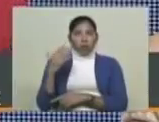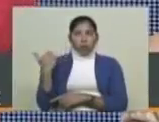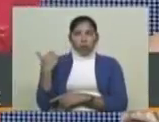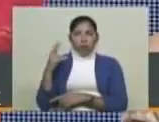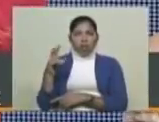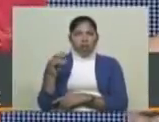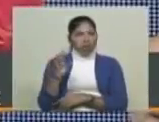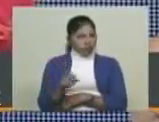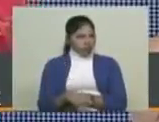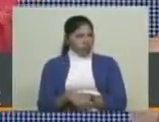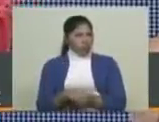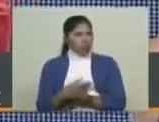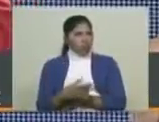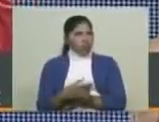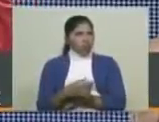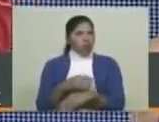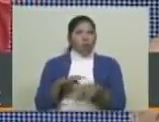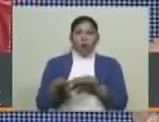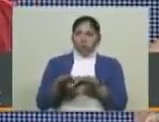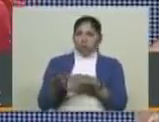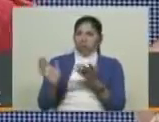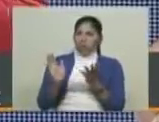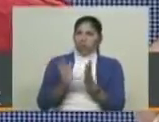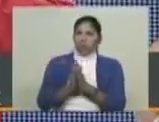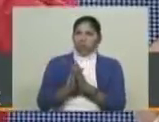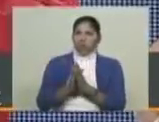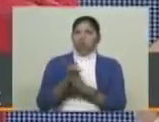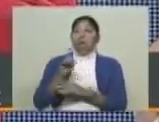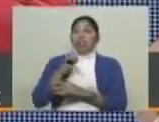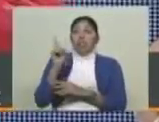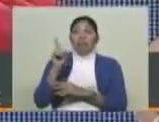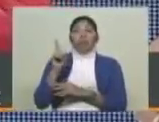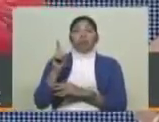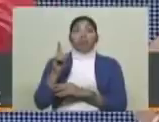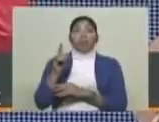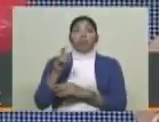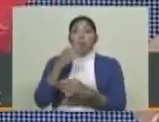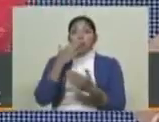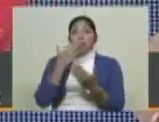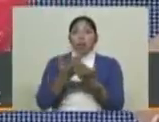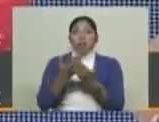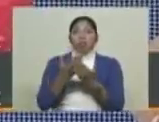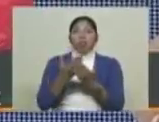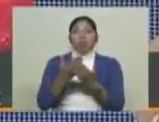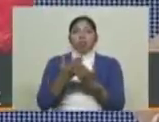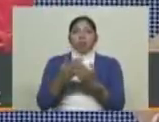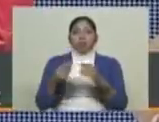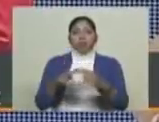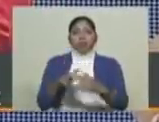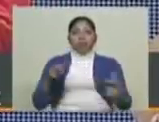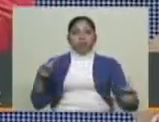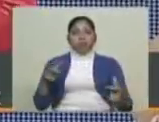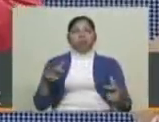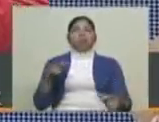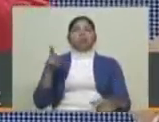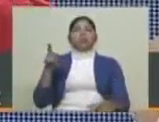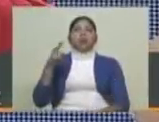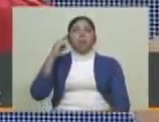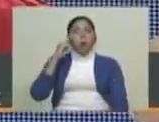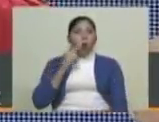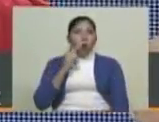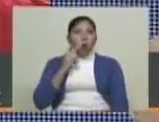viernes. El jueves. Allá en el Panteón Nacional, frente al padre de la patria, Simón Bolívar.